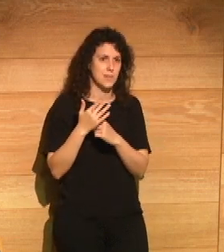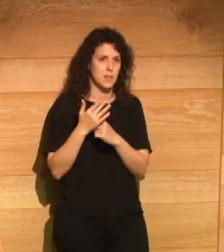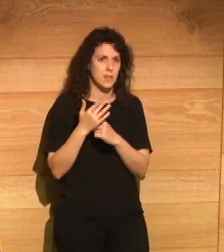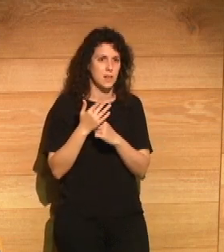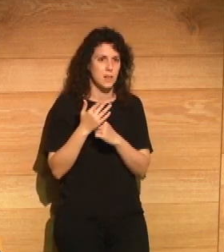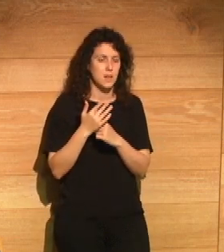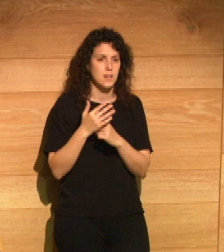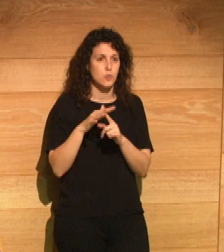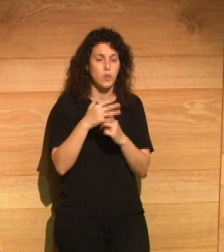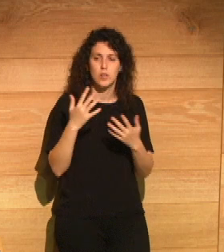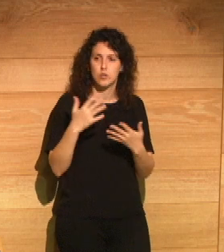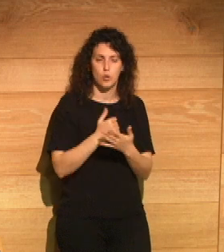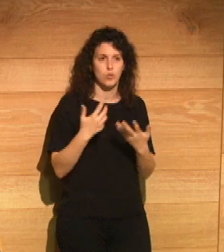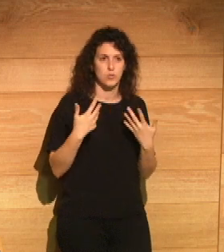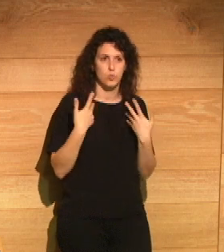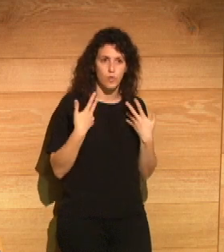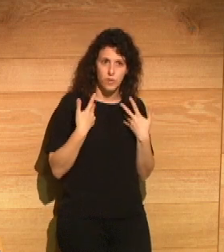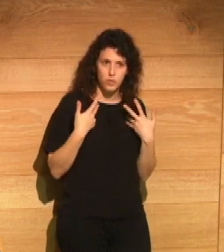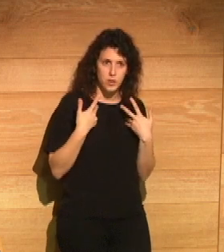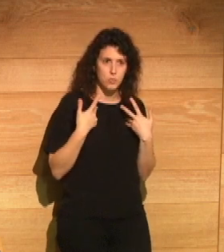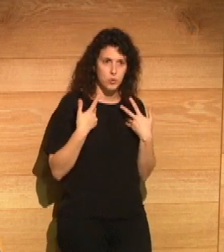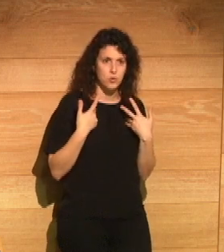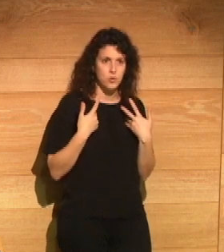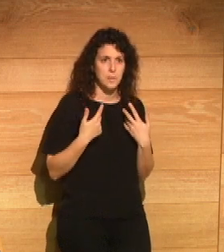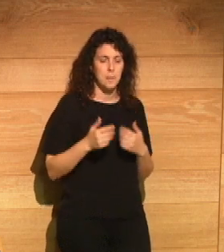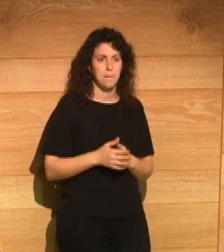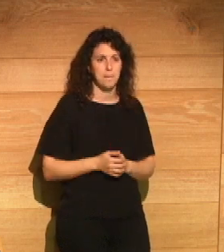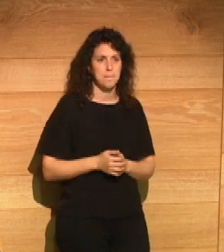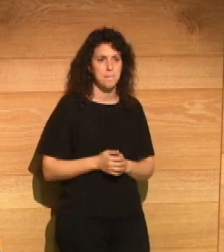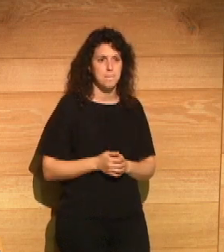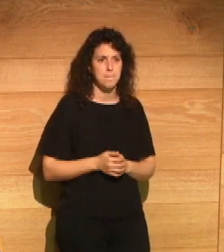estamos pasando todos en diferentes circunstancias, pero igual